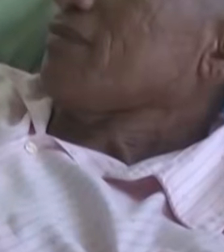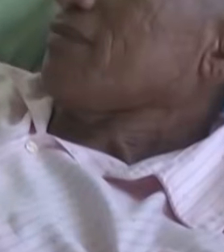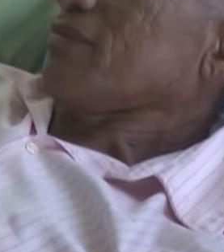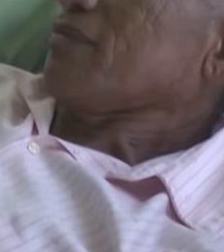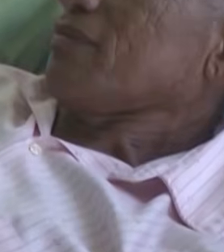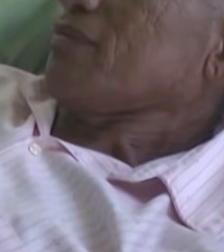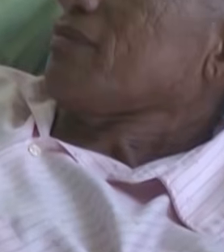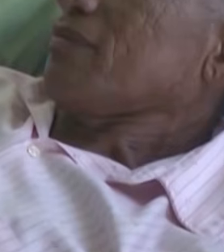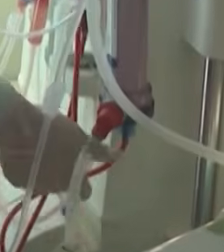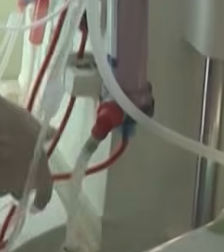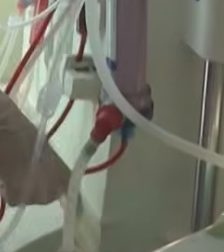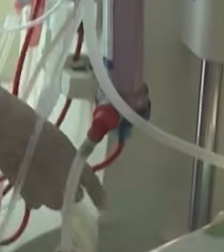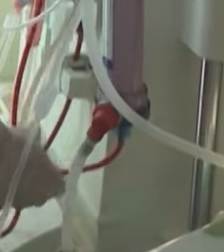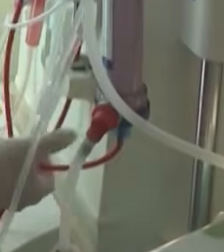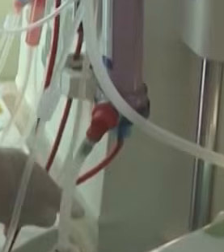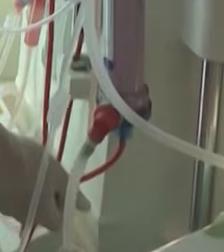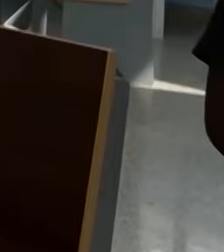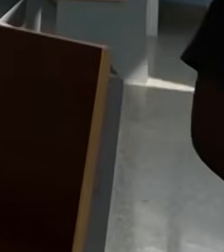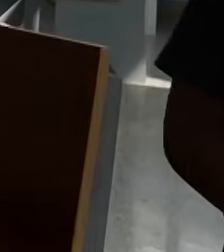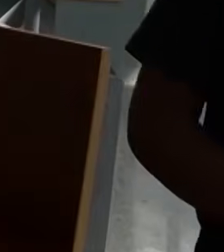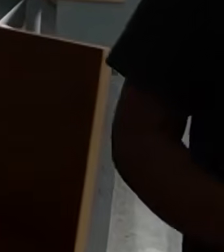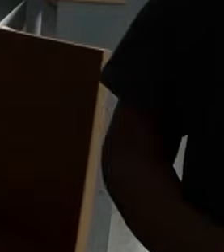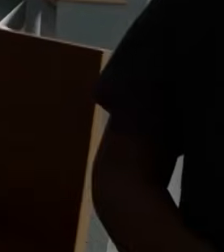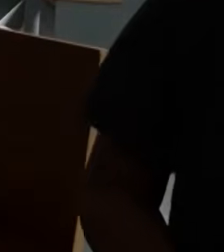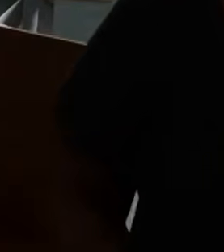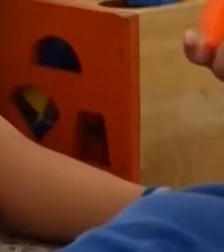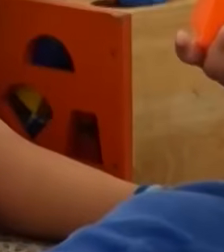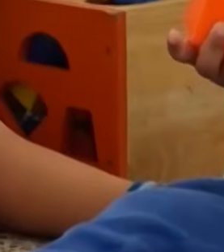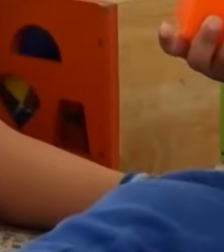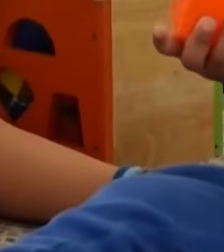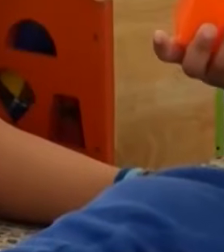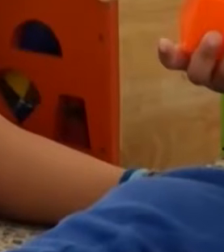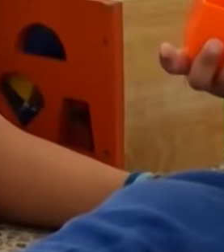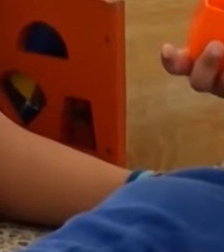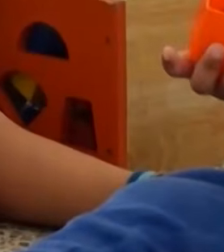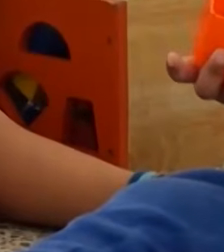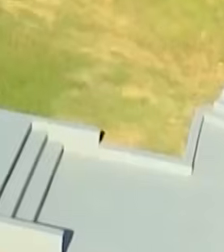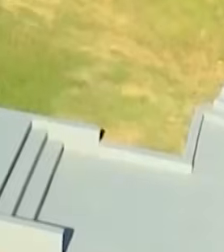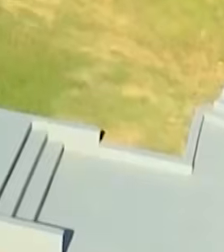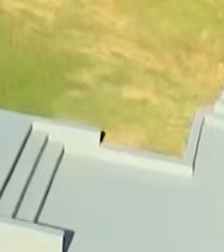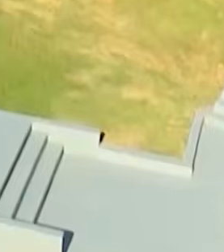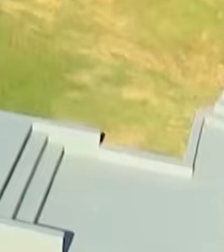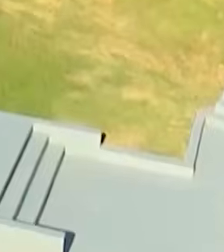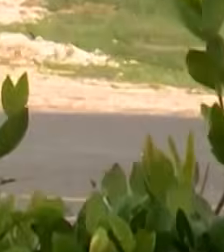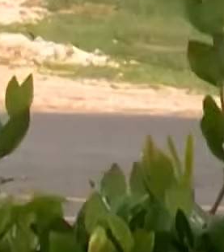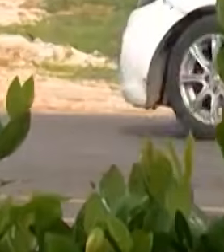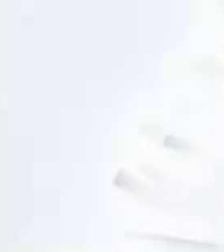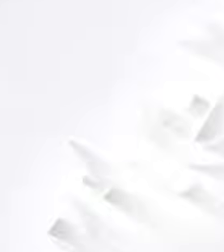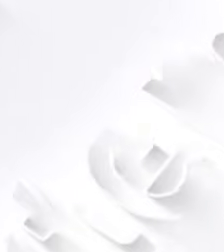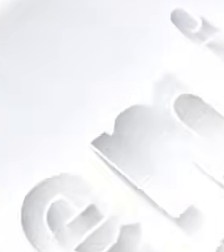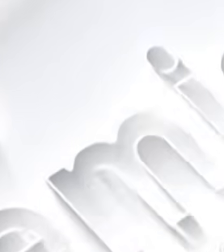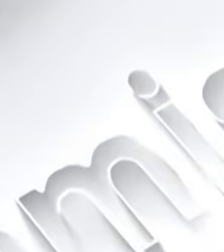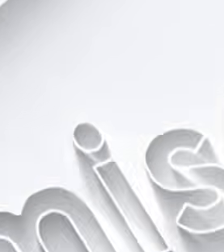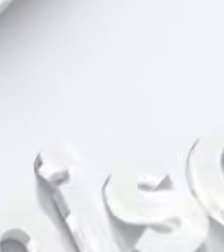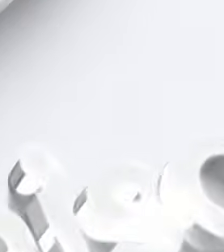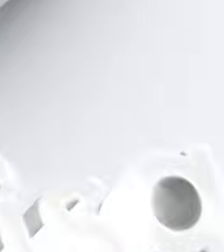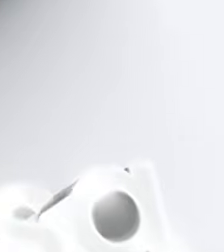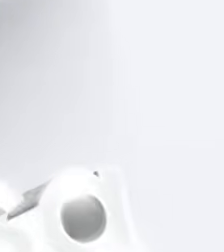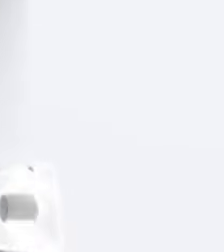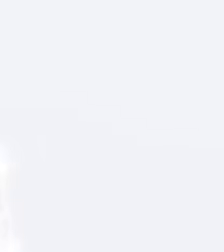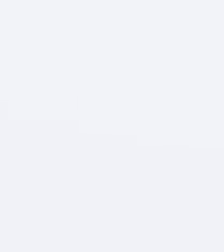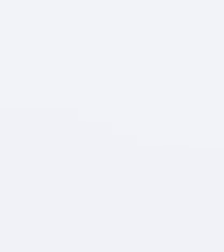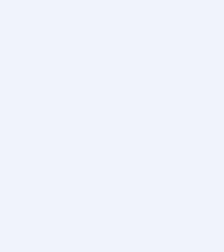Cuba. Yo soy de Artemisa, que no quede duda. Somos de